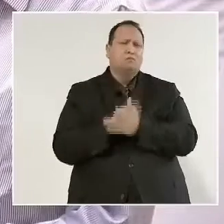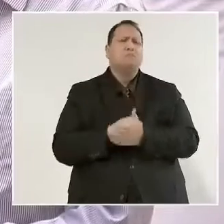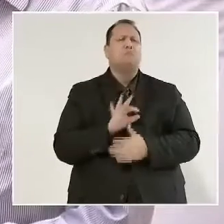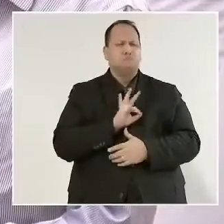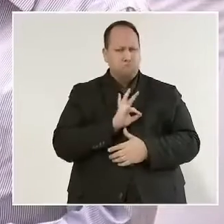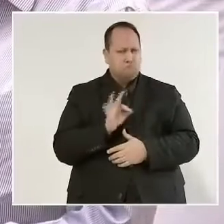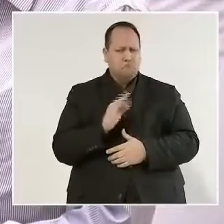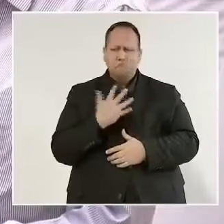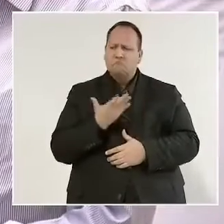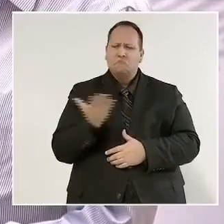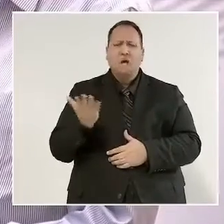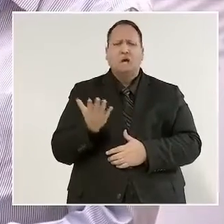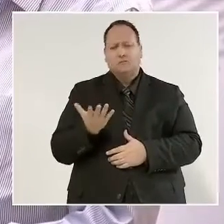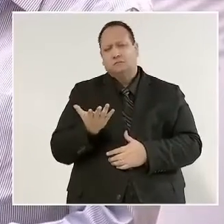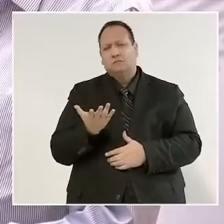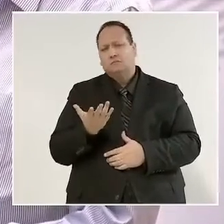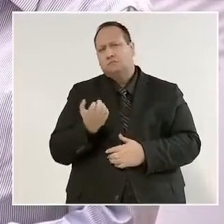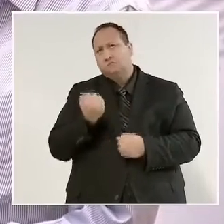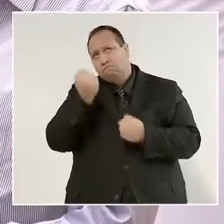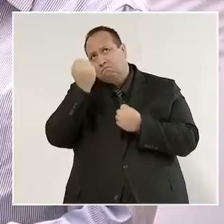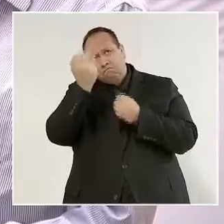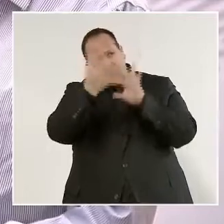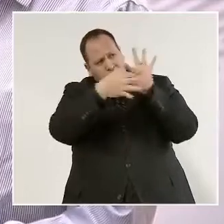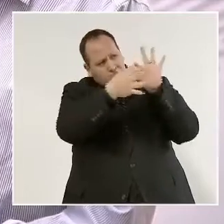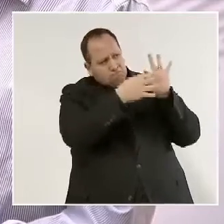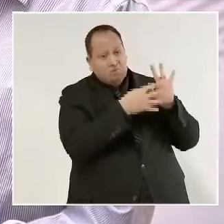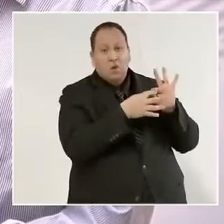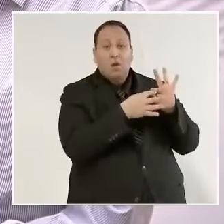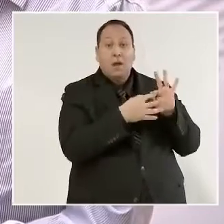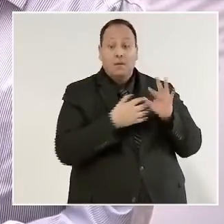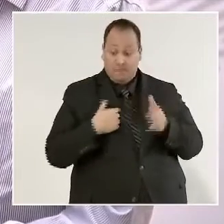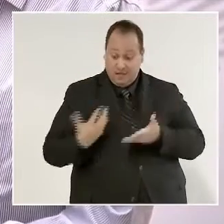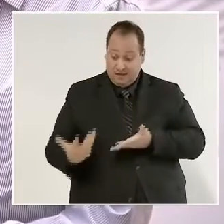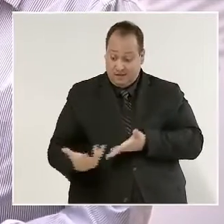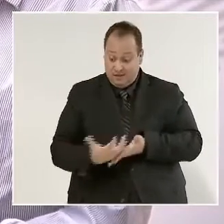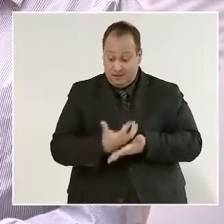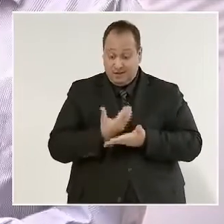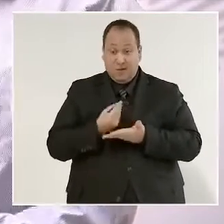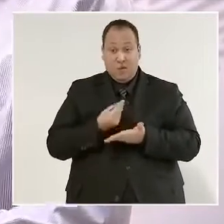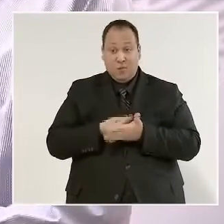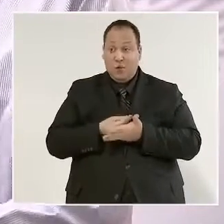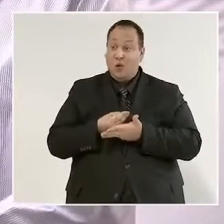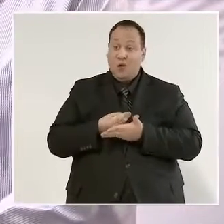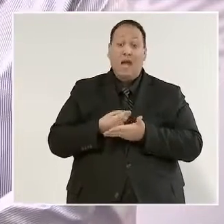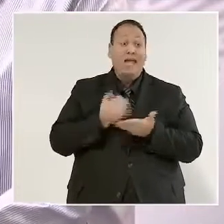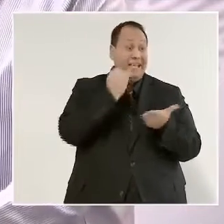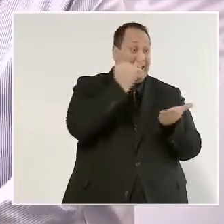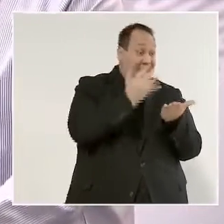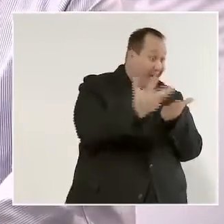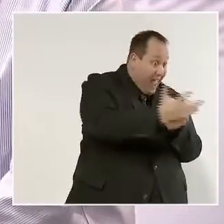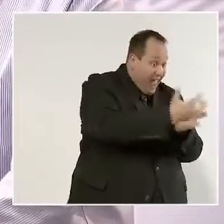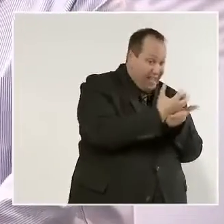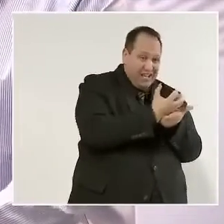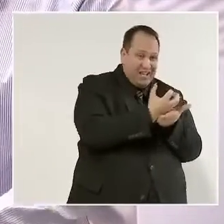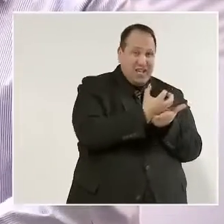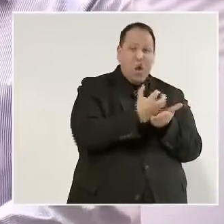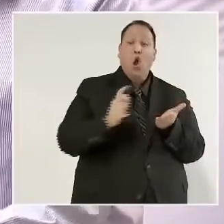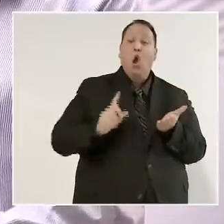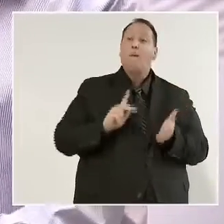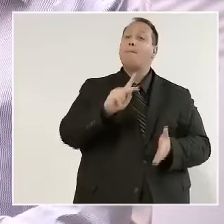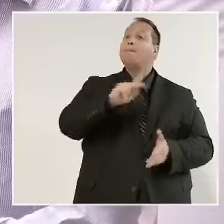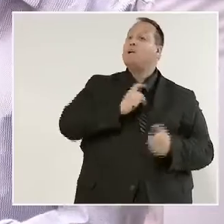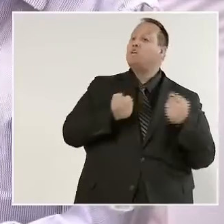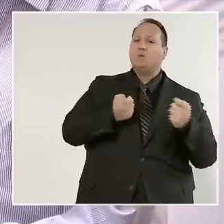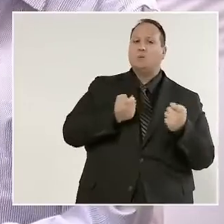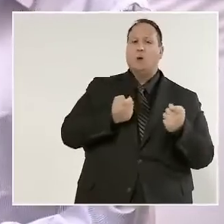pueden compartir lo que es su dinero, porque el presupuesto no es dinero del gobierno,